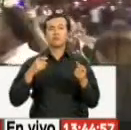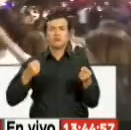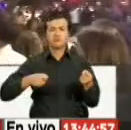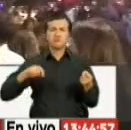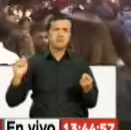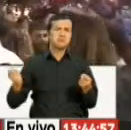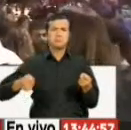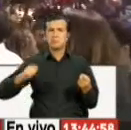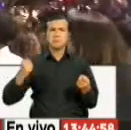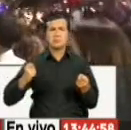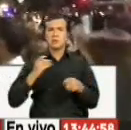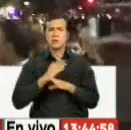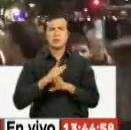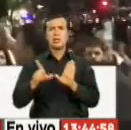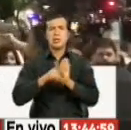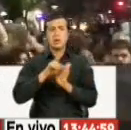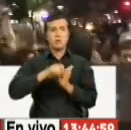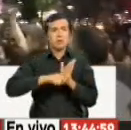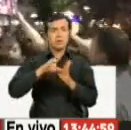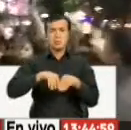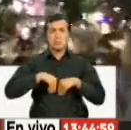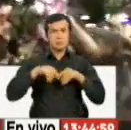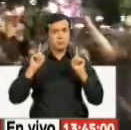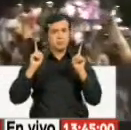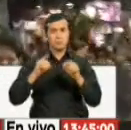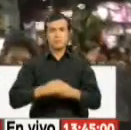rechazaron la ley ya aprobada